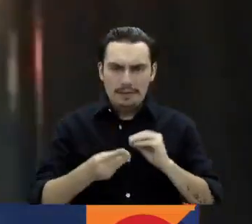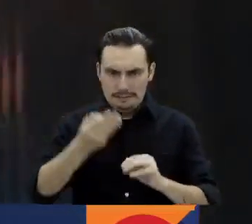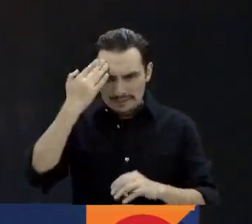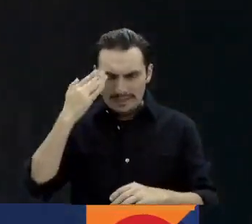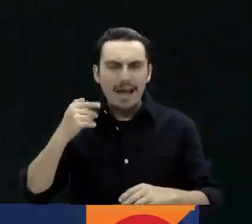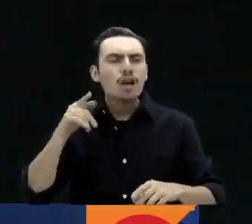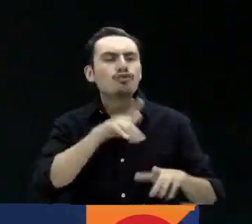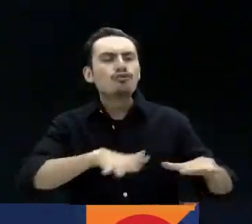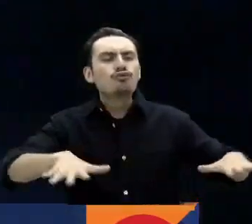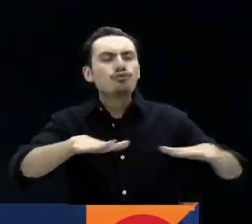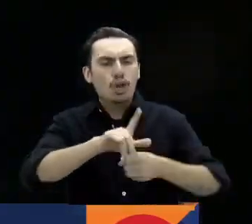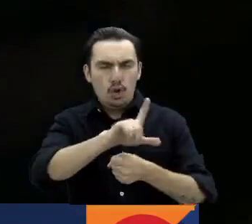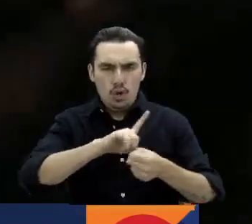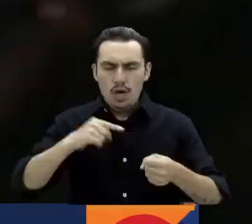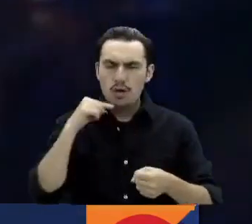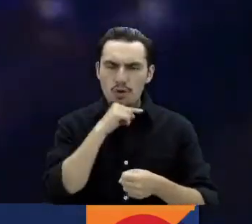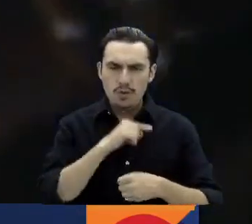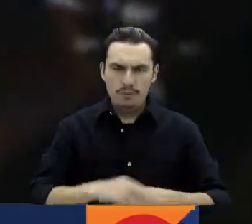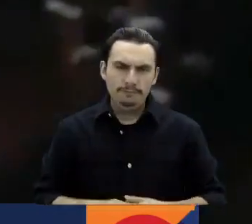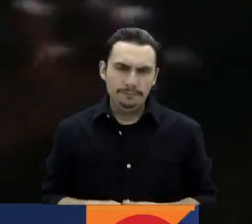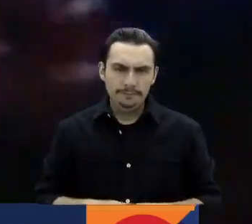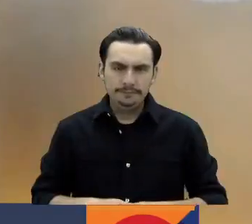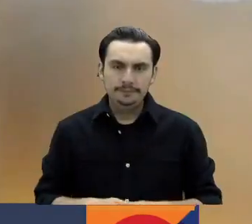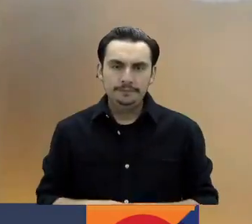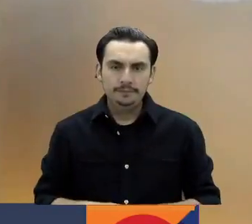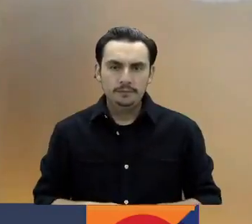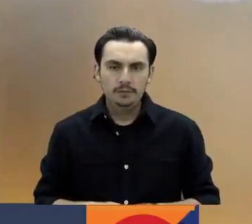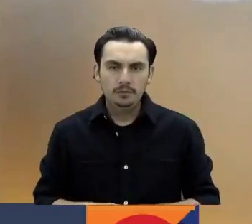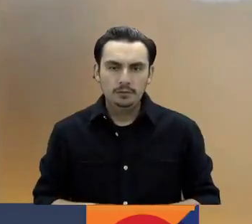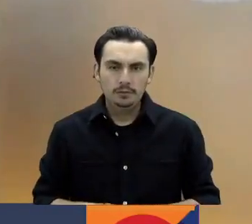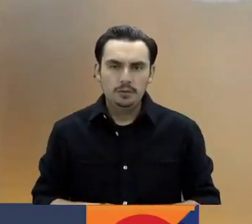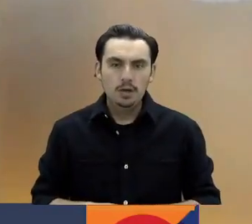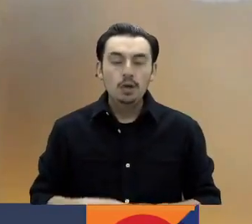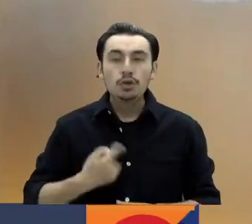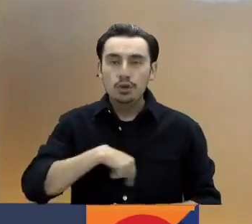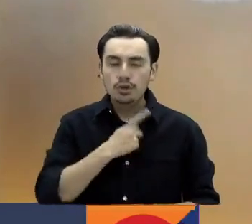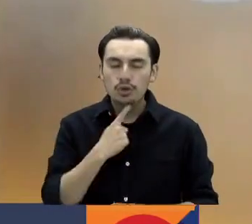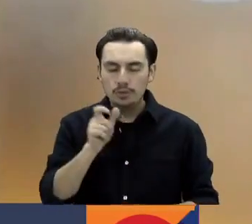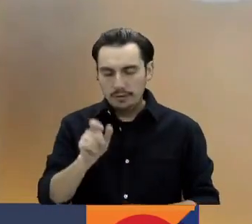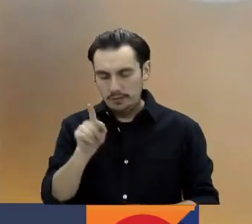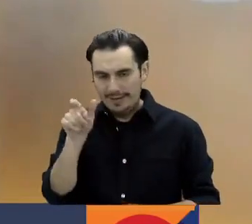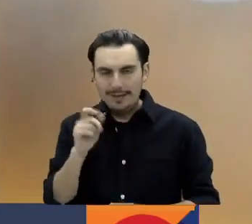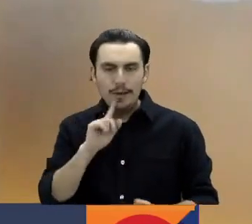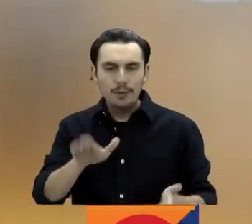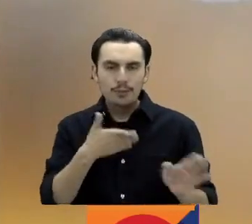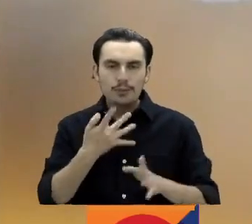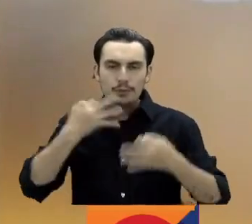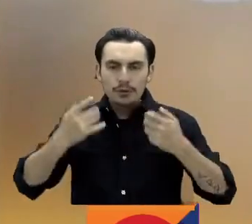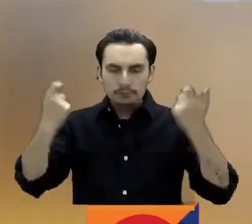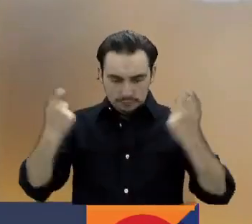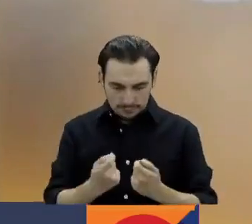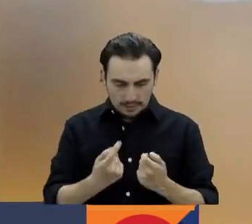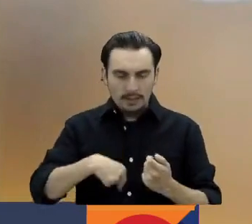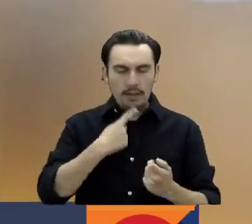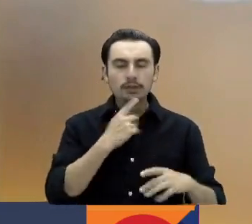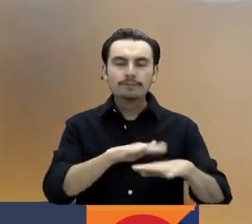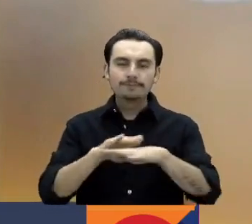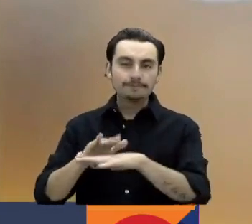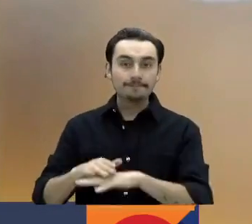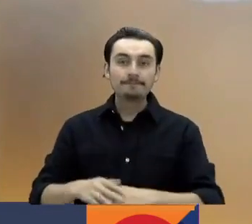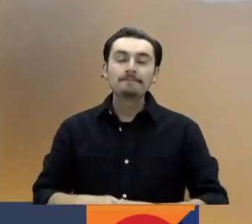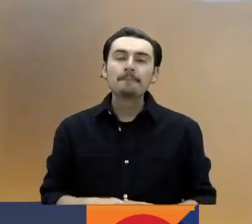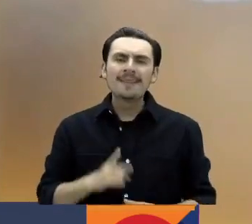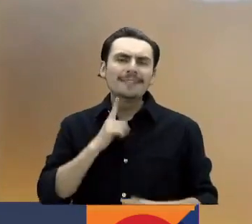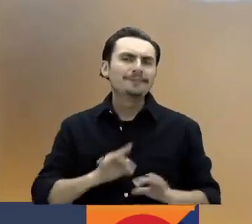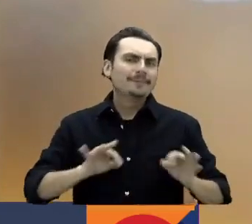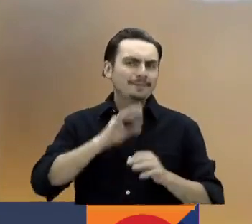roja. Se mantiene la cifra oficial de una persona fallecida, esa es la cifra oficial, y